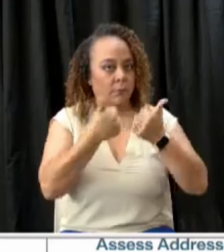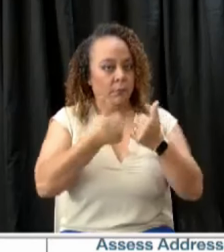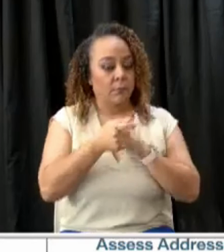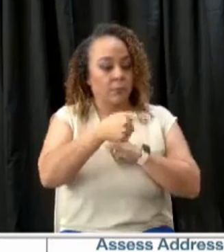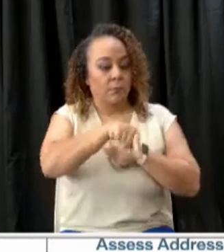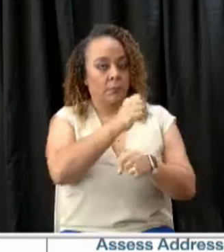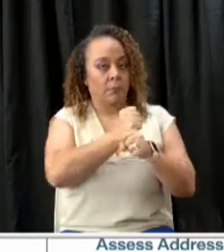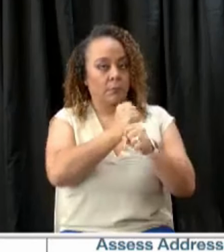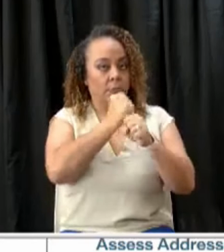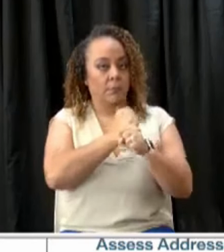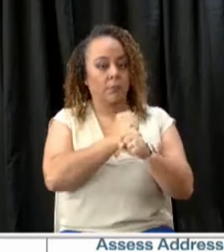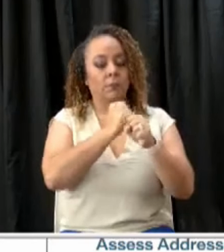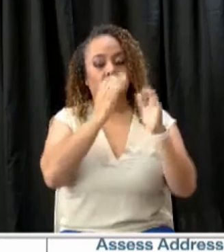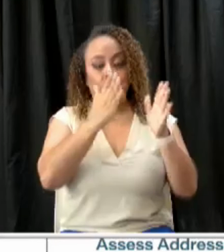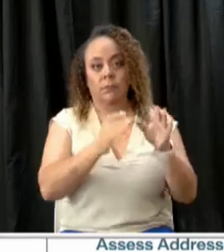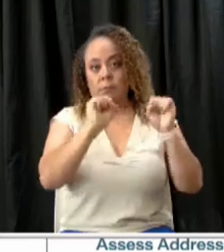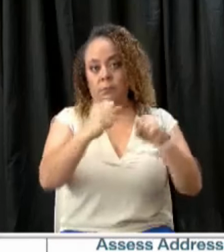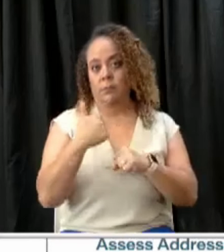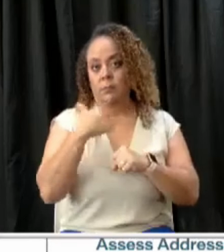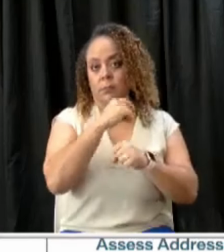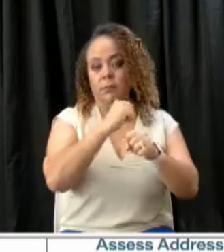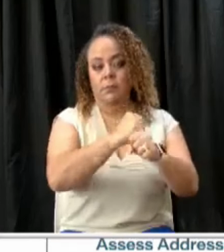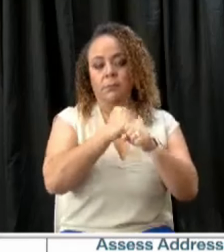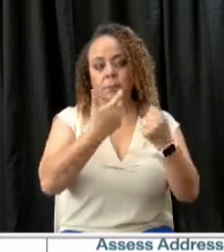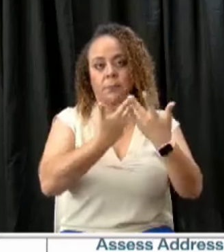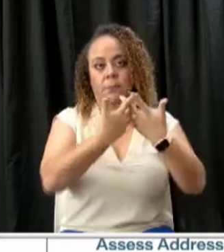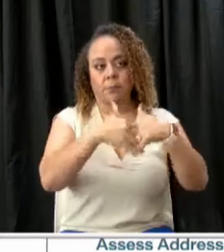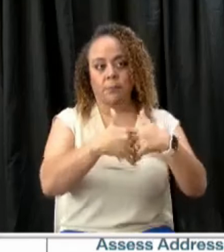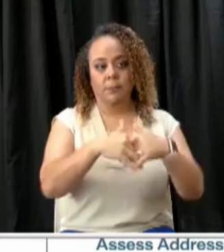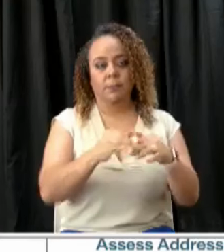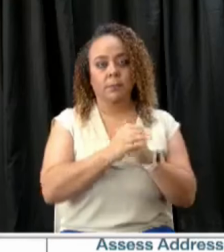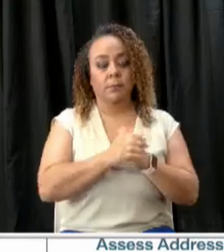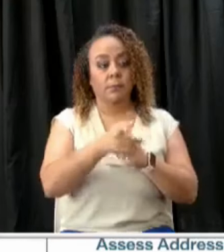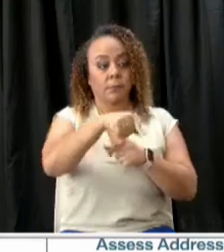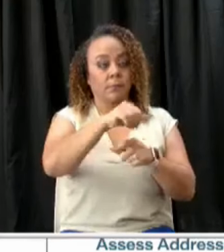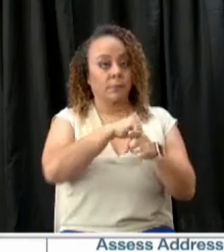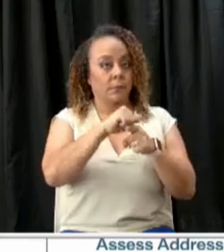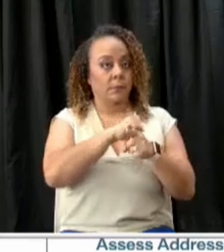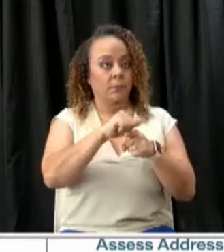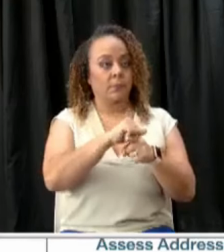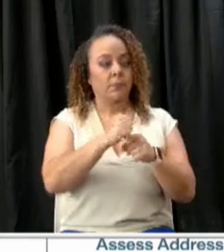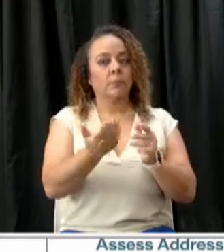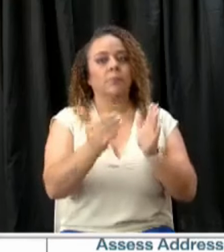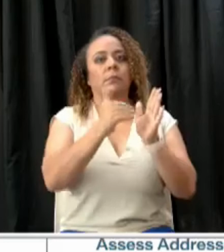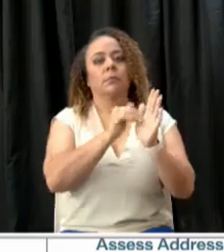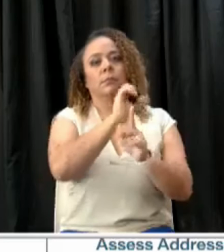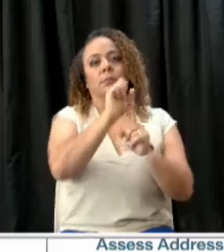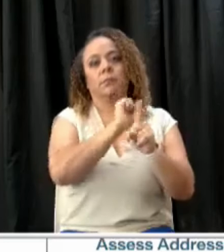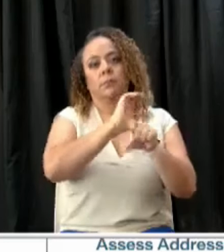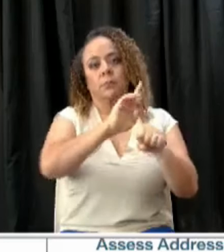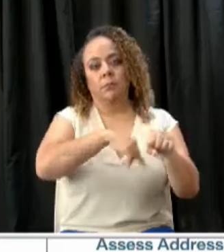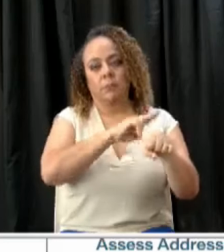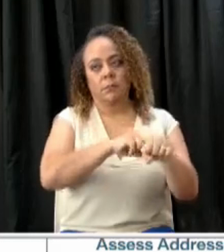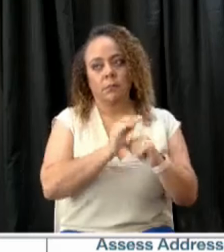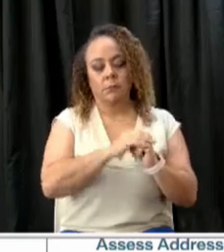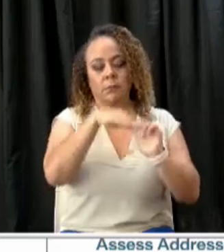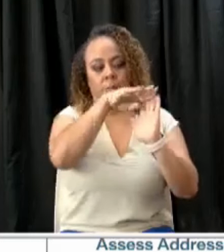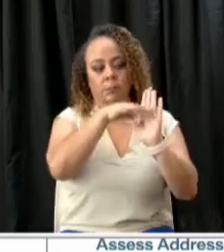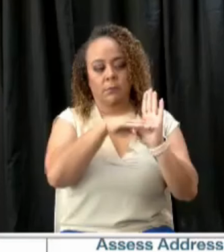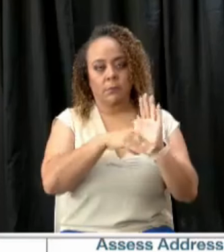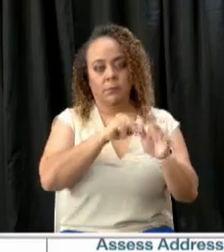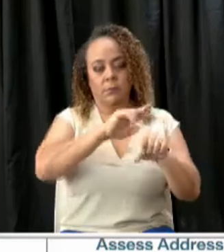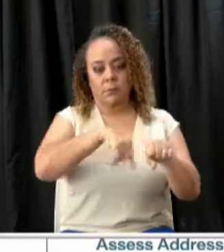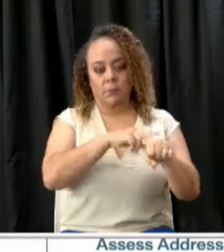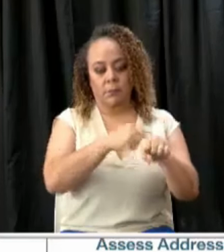estos trabajadores pueden tener y garantizar a la empresa que esas prácticas se van a volver una condición normal, un protocolo normal